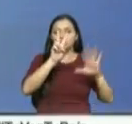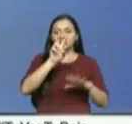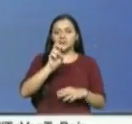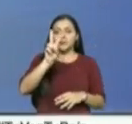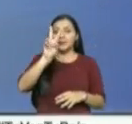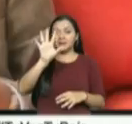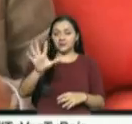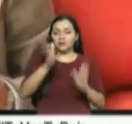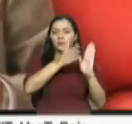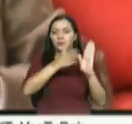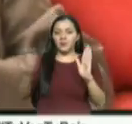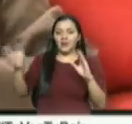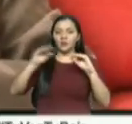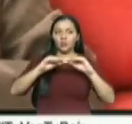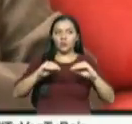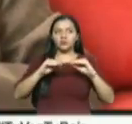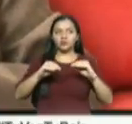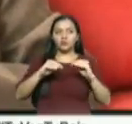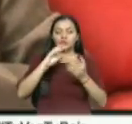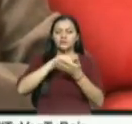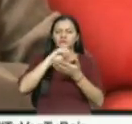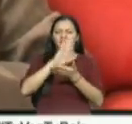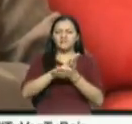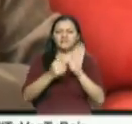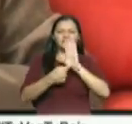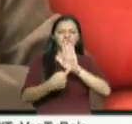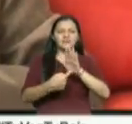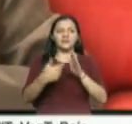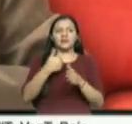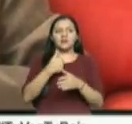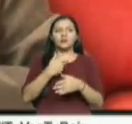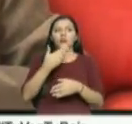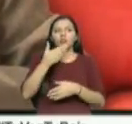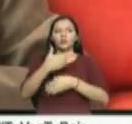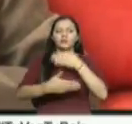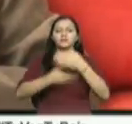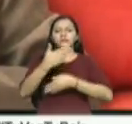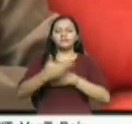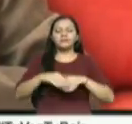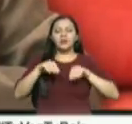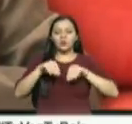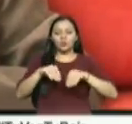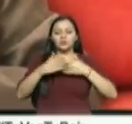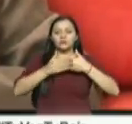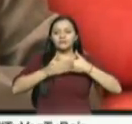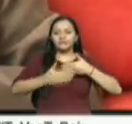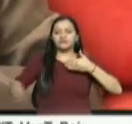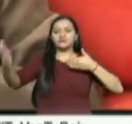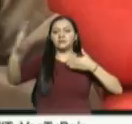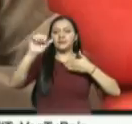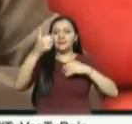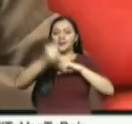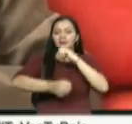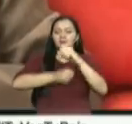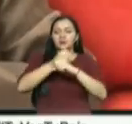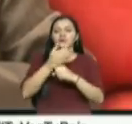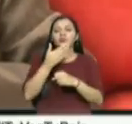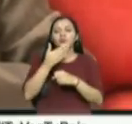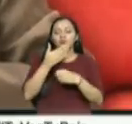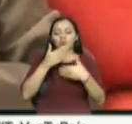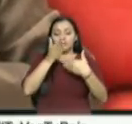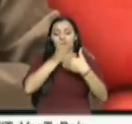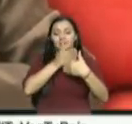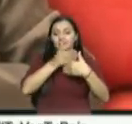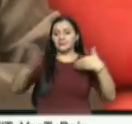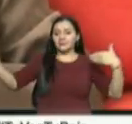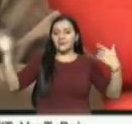2016-2025. En este plan está enmarcado en cómo queremos que sea la educación de aquí a los 10 años, o sea, de aquí hasta